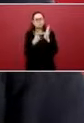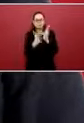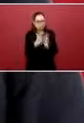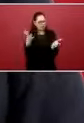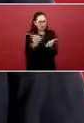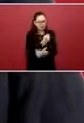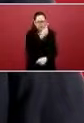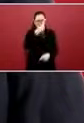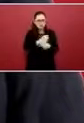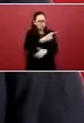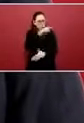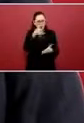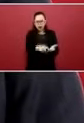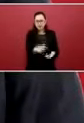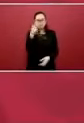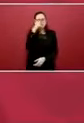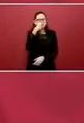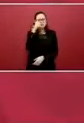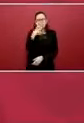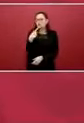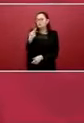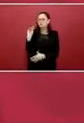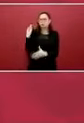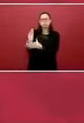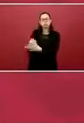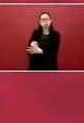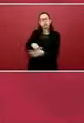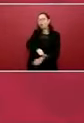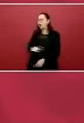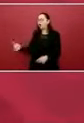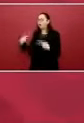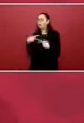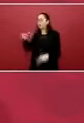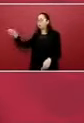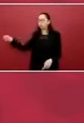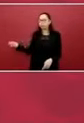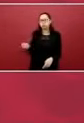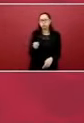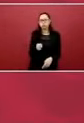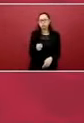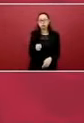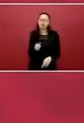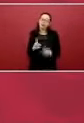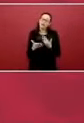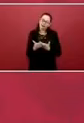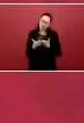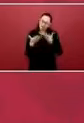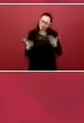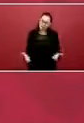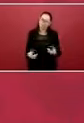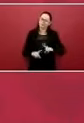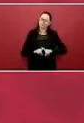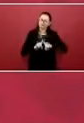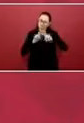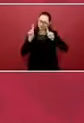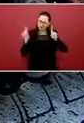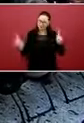lugar, pero no lo tomaban en cuenta. Ahora las cosas han cambiado.